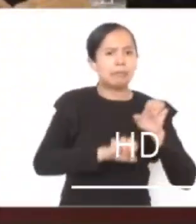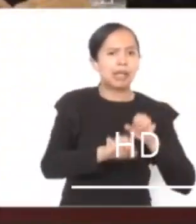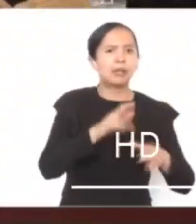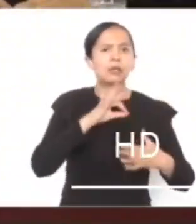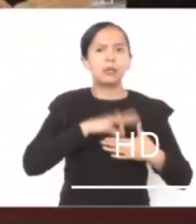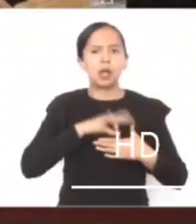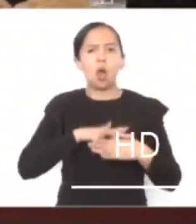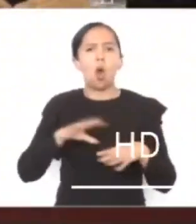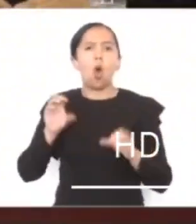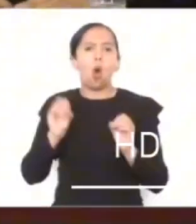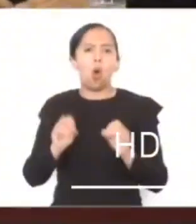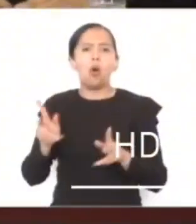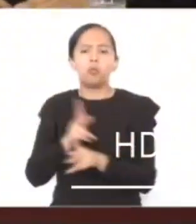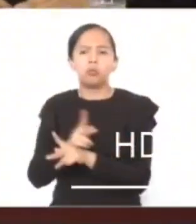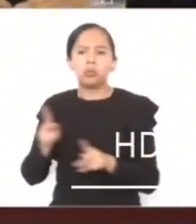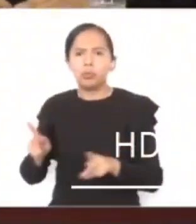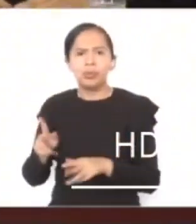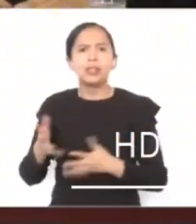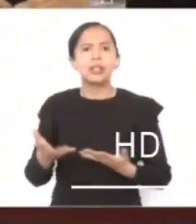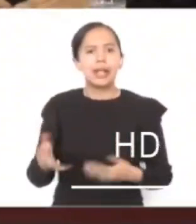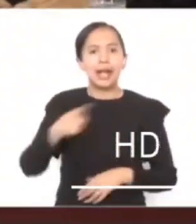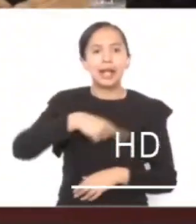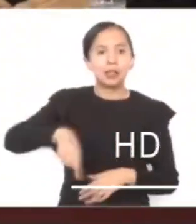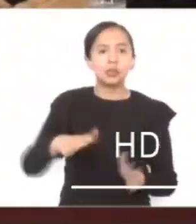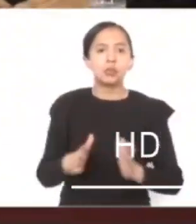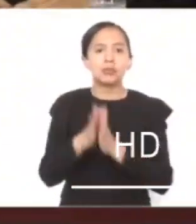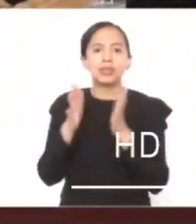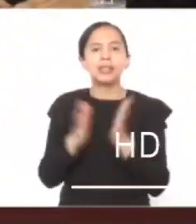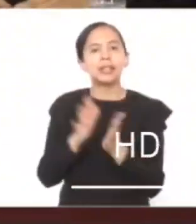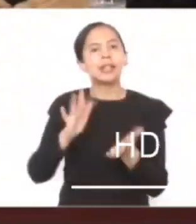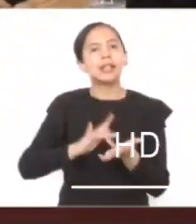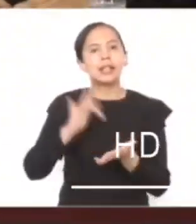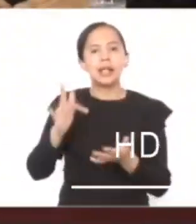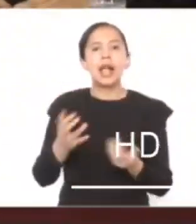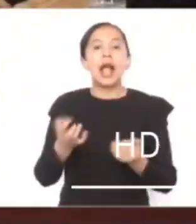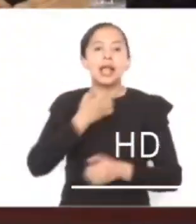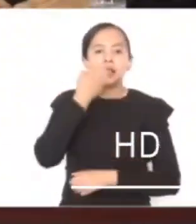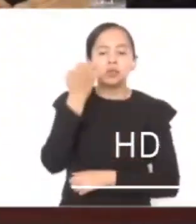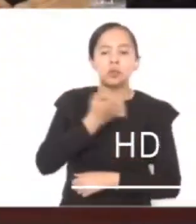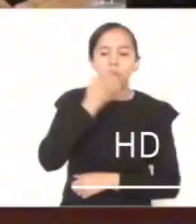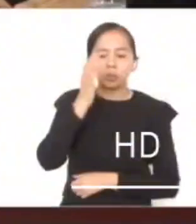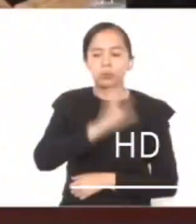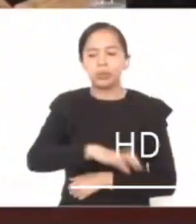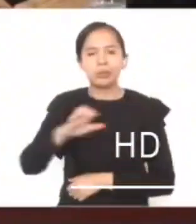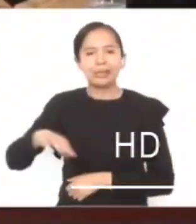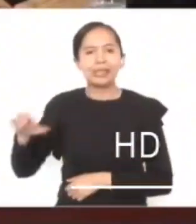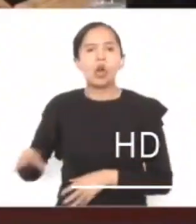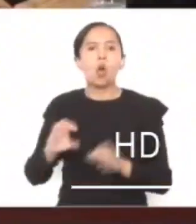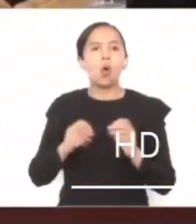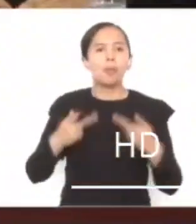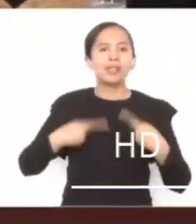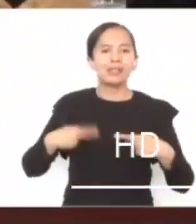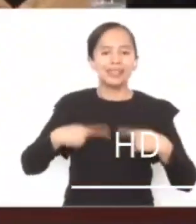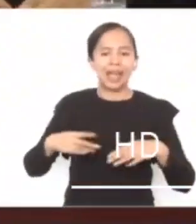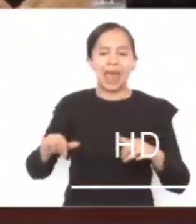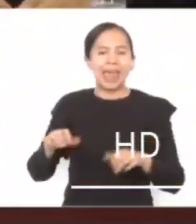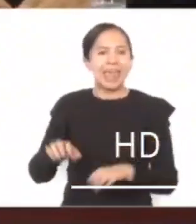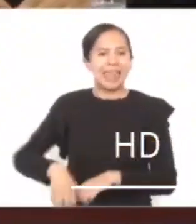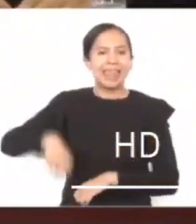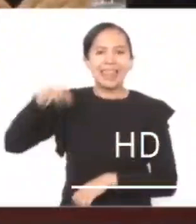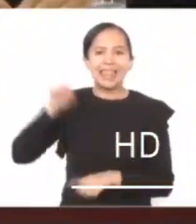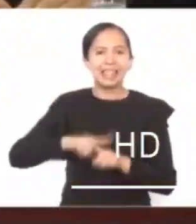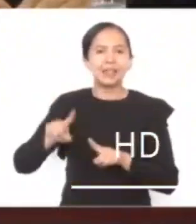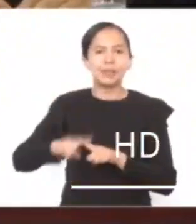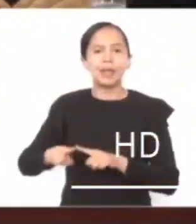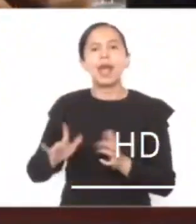asociaciones civiles en este simulacro, de escuelas, de personas de todas las edades. Muchas